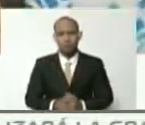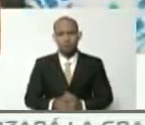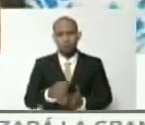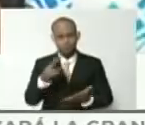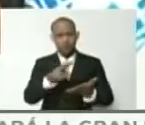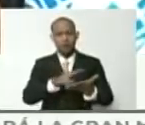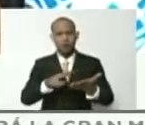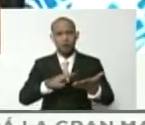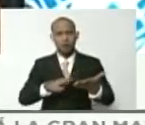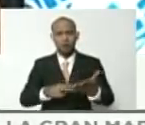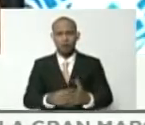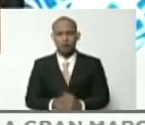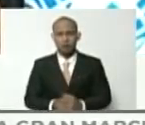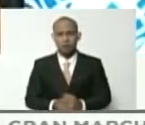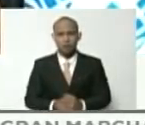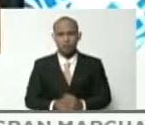leerlo,